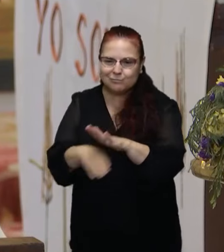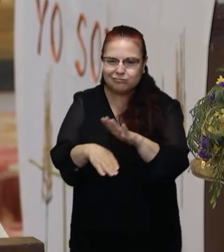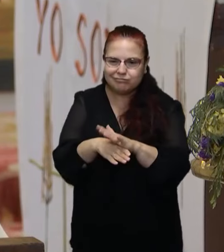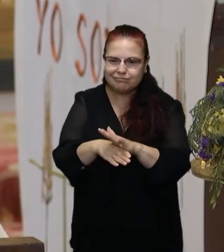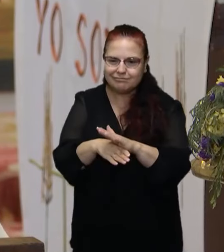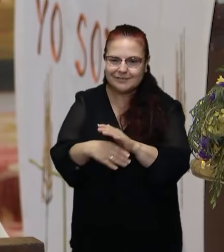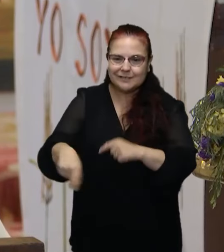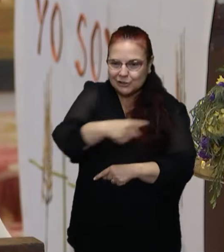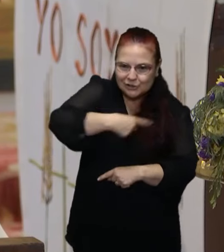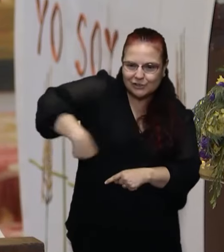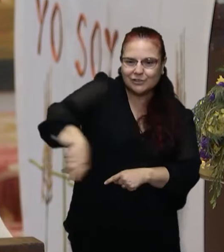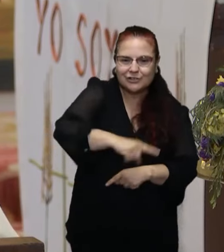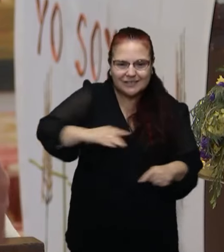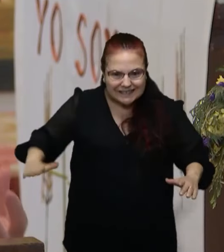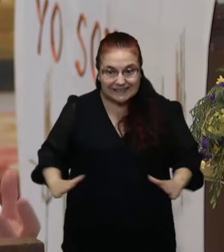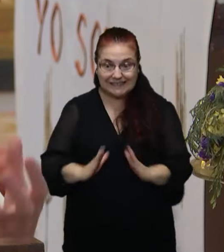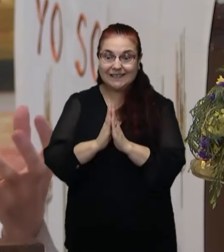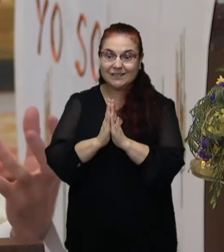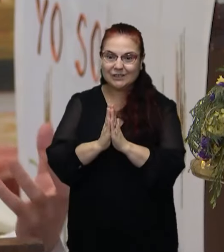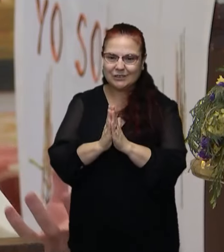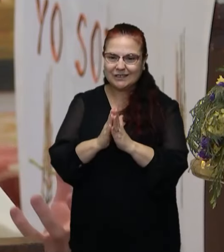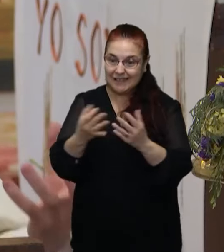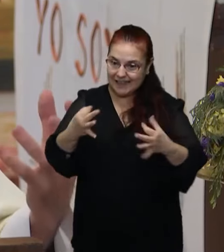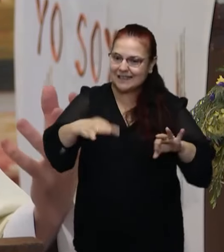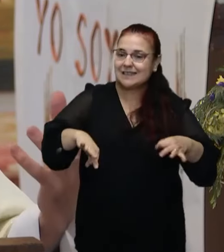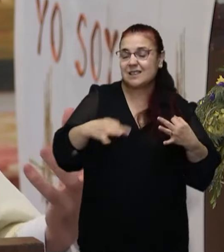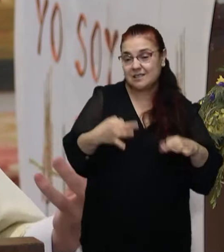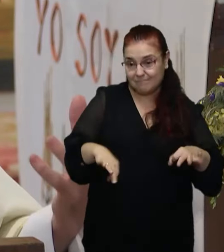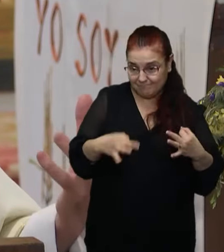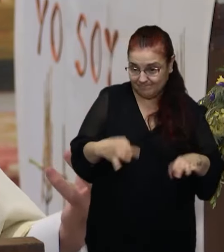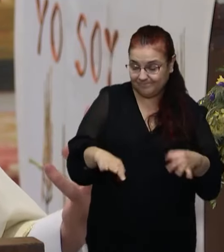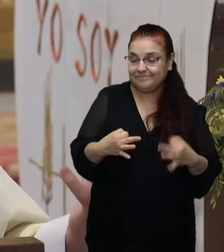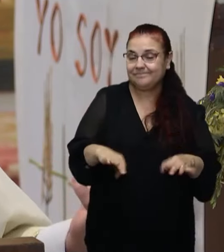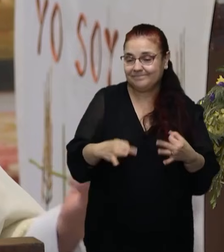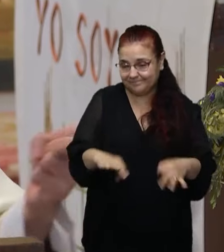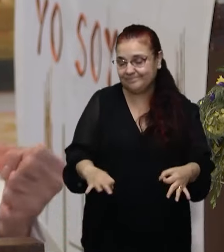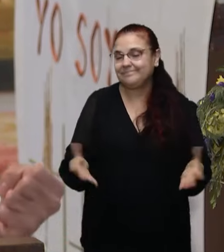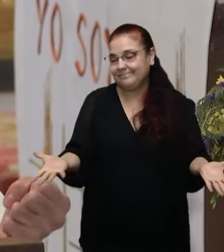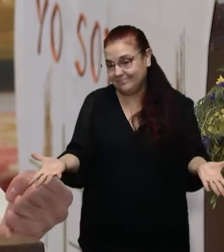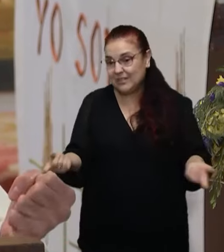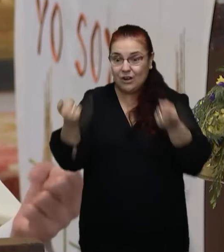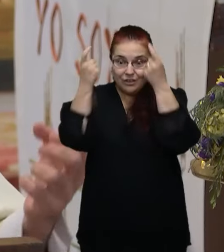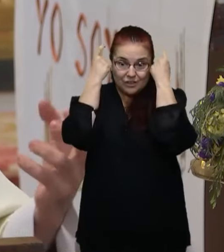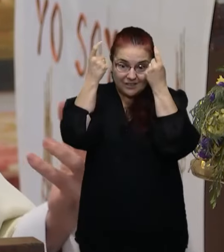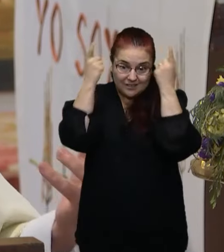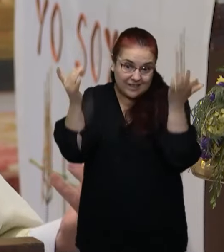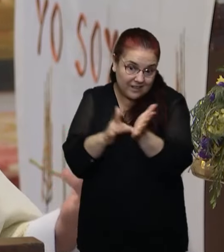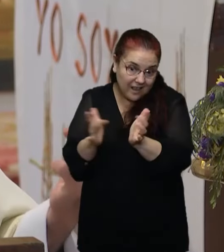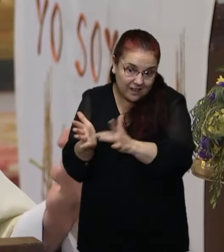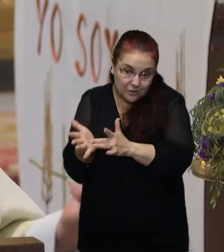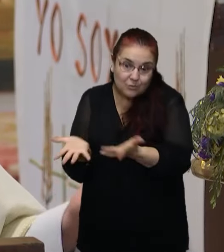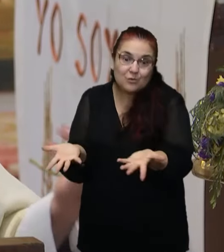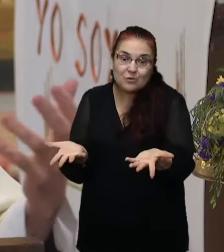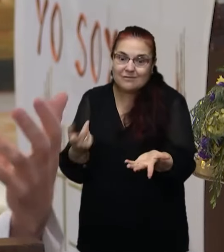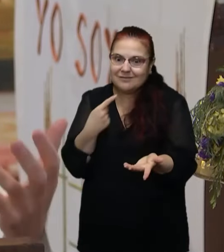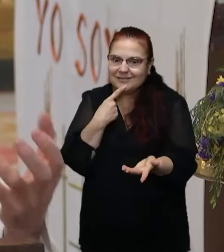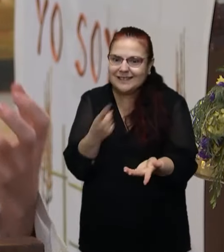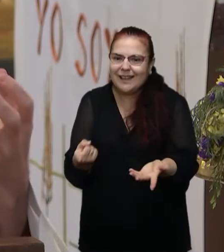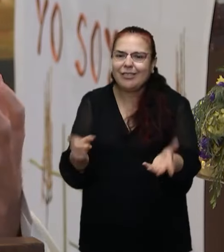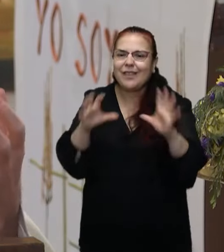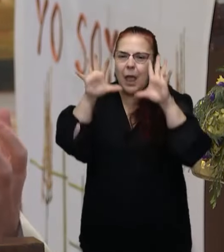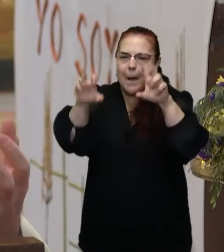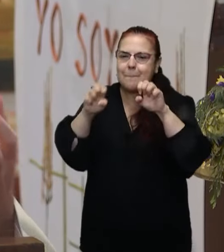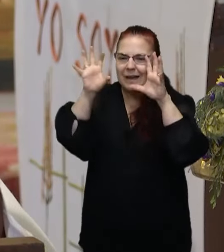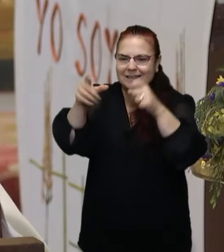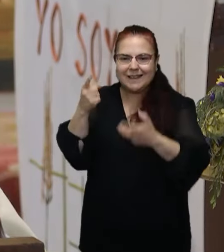santificarnos, pues es la humildad y la mansedumbre que nos enseña Jesús. Aprended de mí, que soy